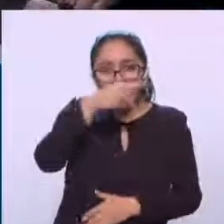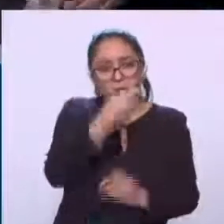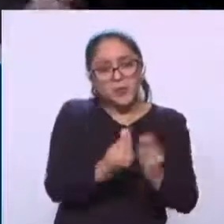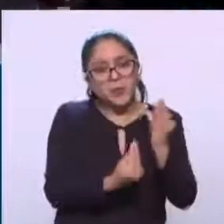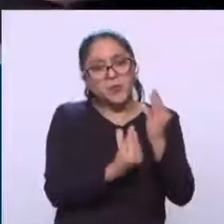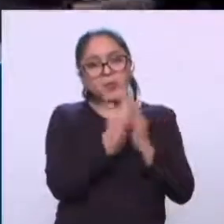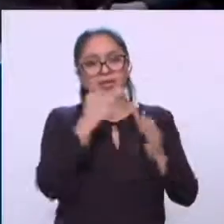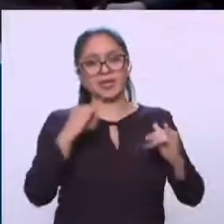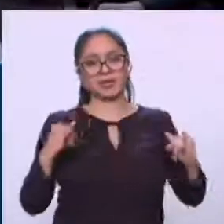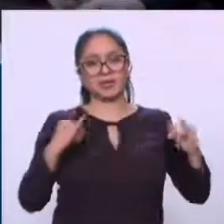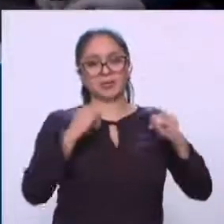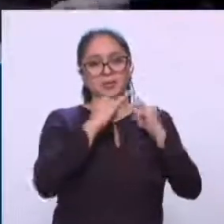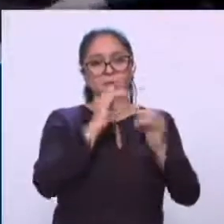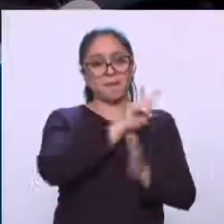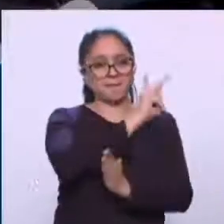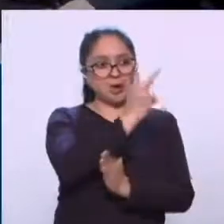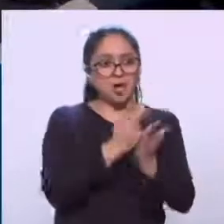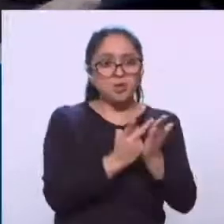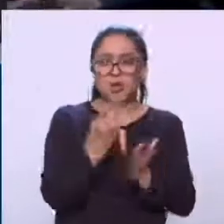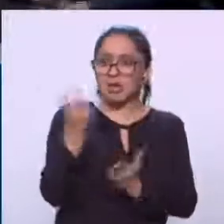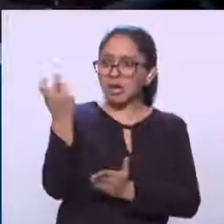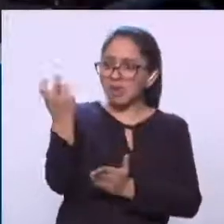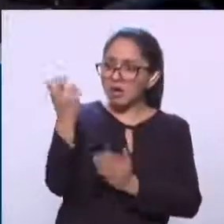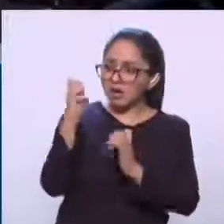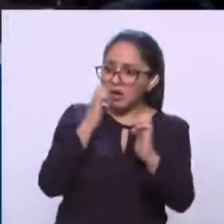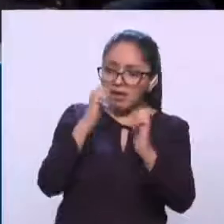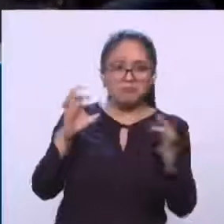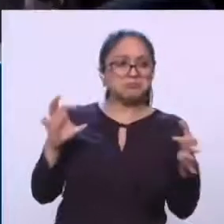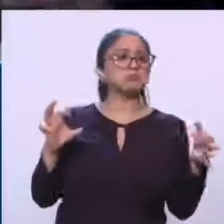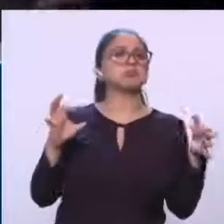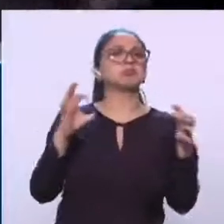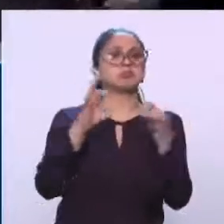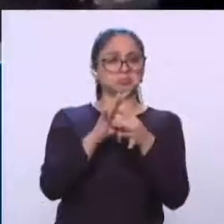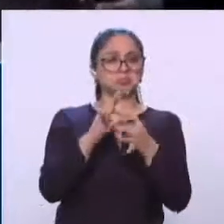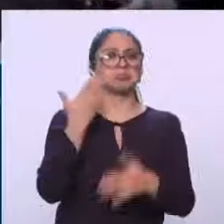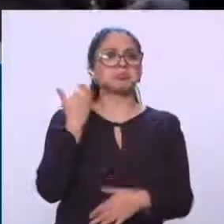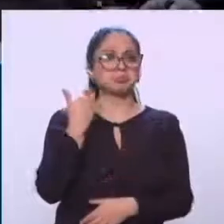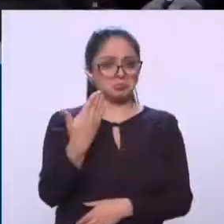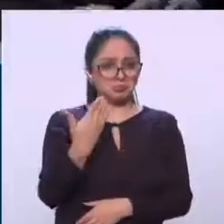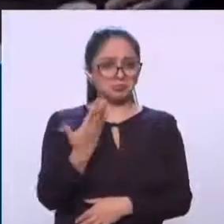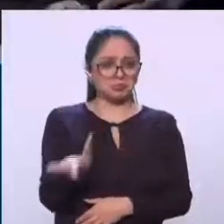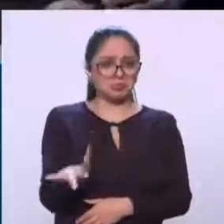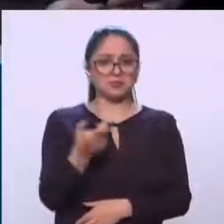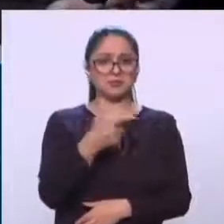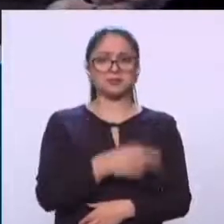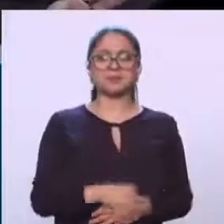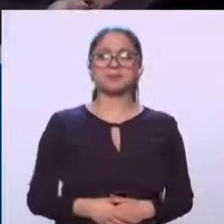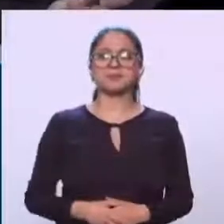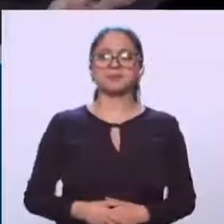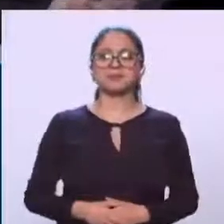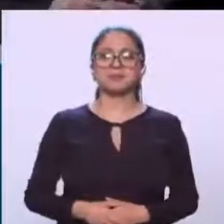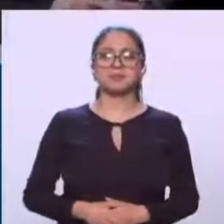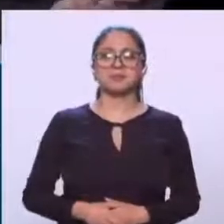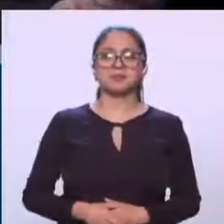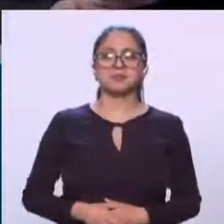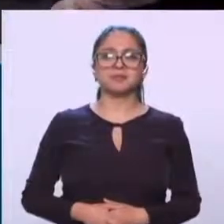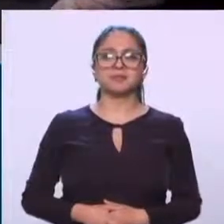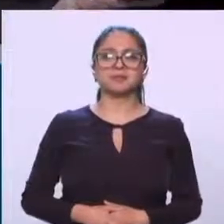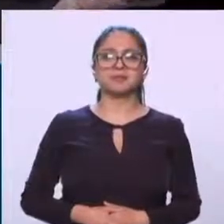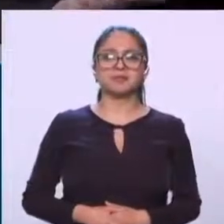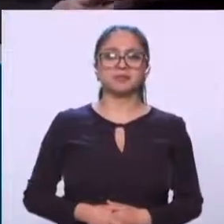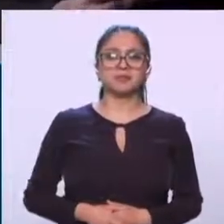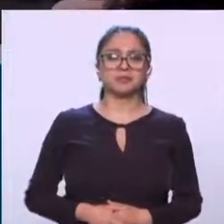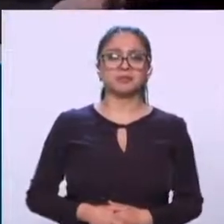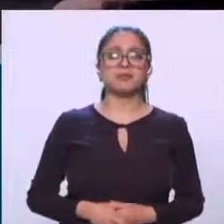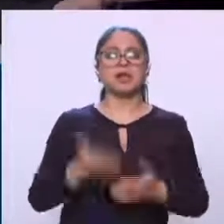de Planeación es muy pertinente esta consideración de ella. Y que además, o sea, justo por